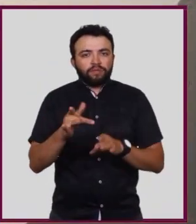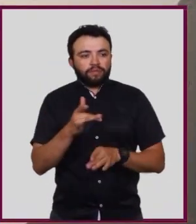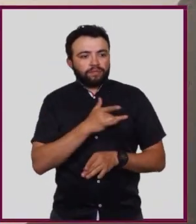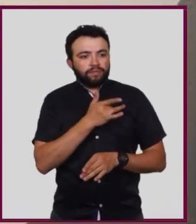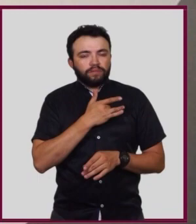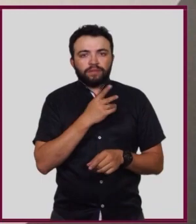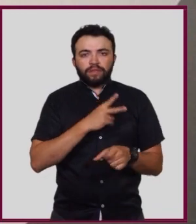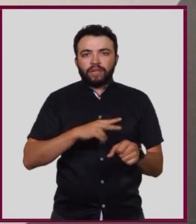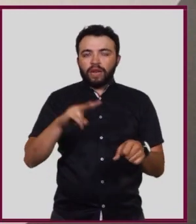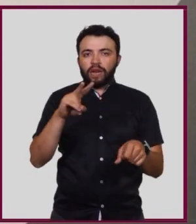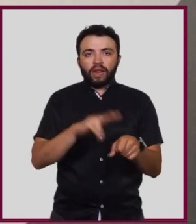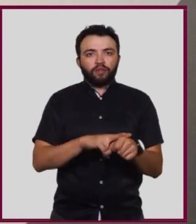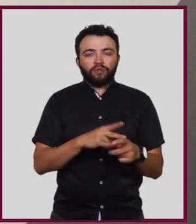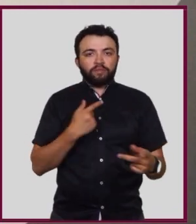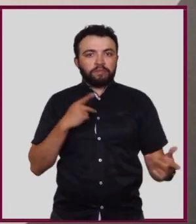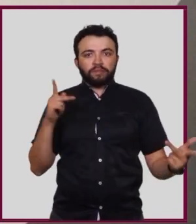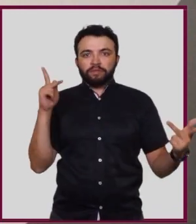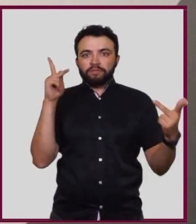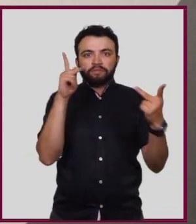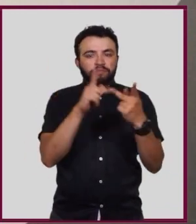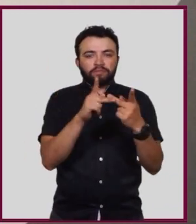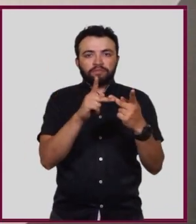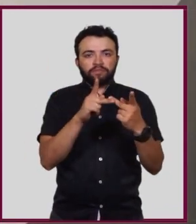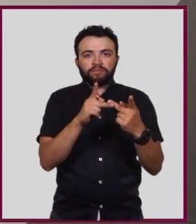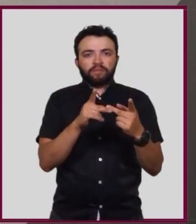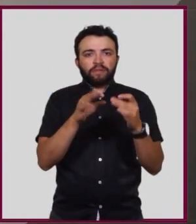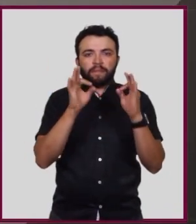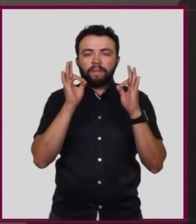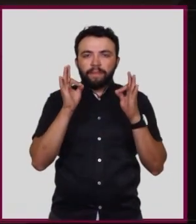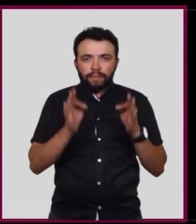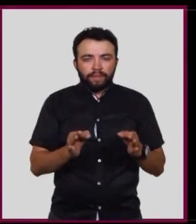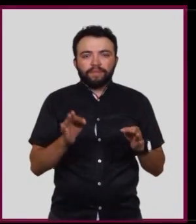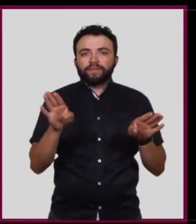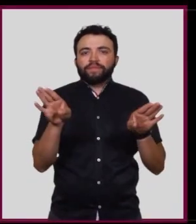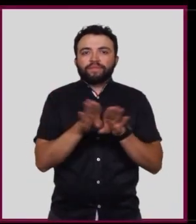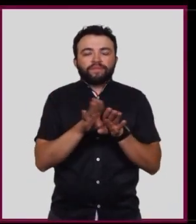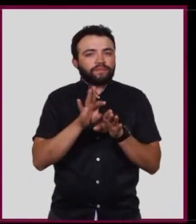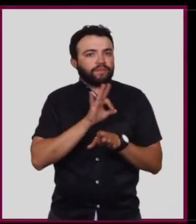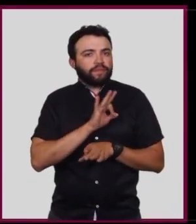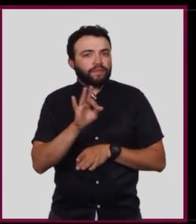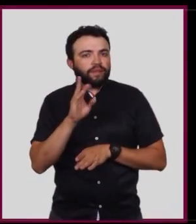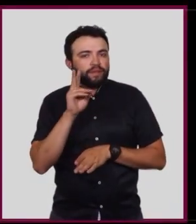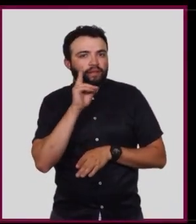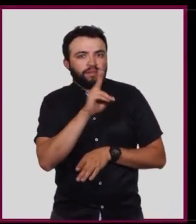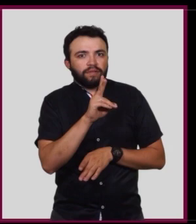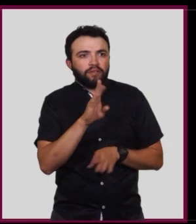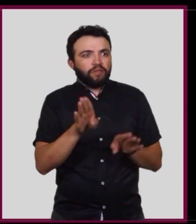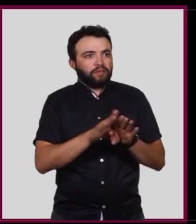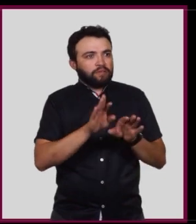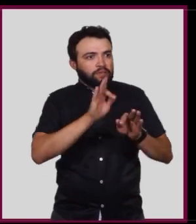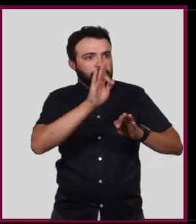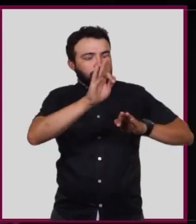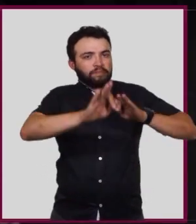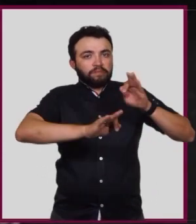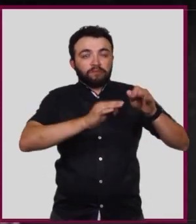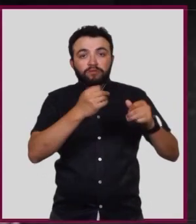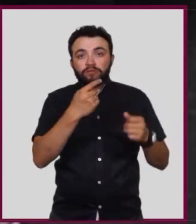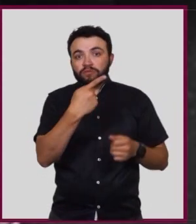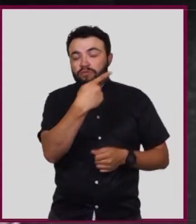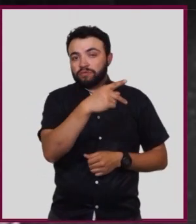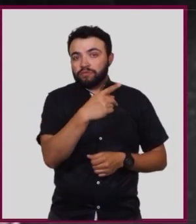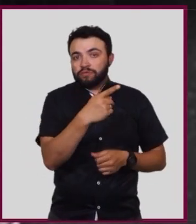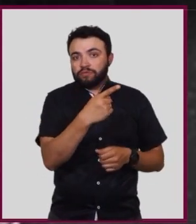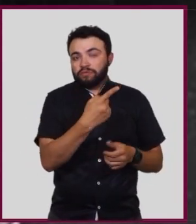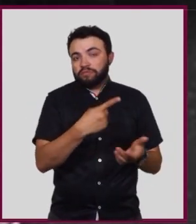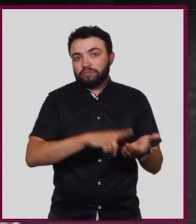orgánicos, tan perfectos como lo puede ser el diseño de la naturaleza,